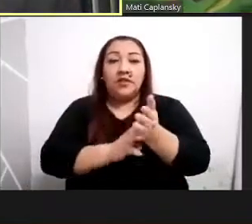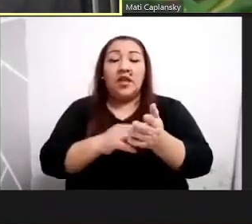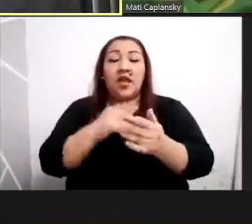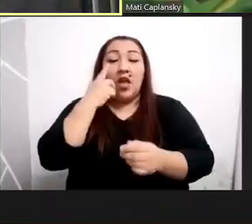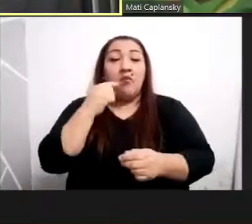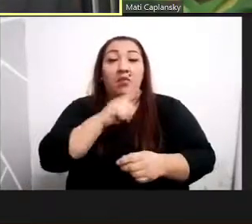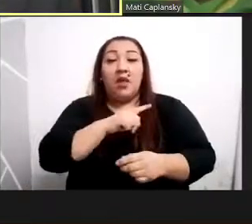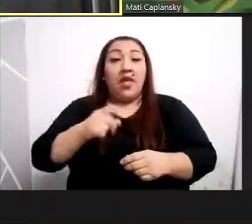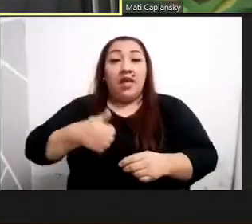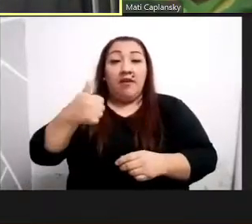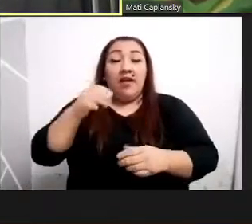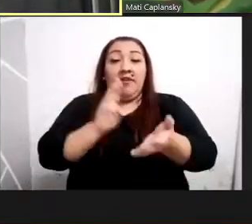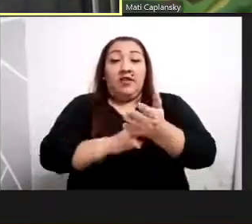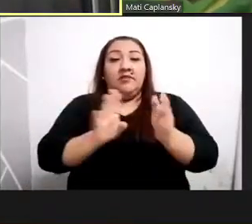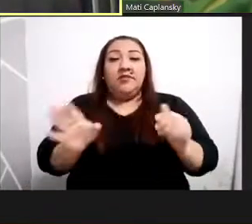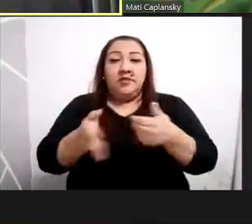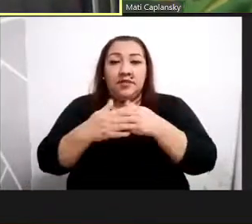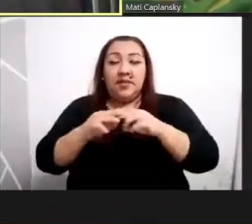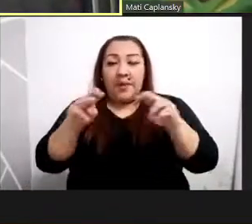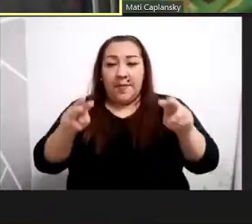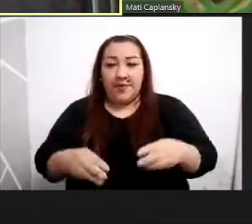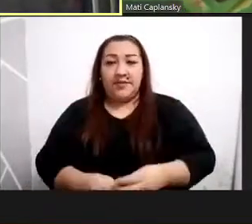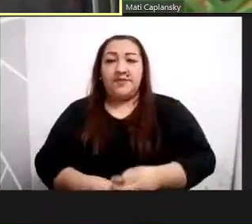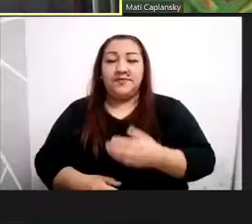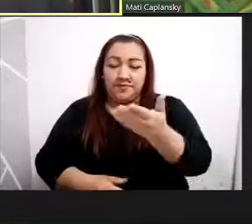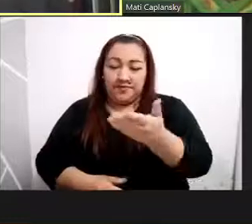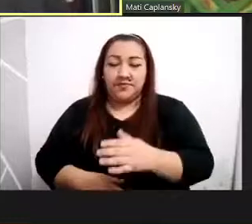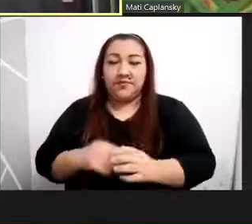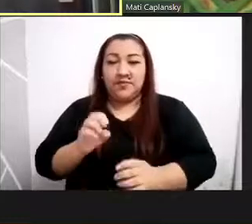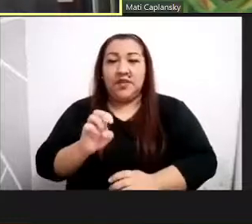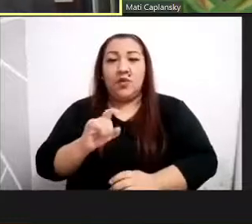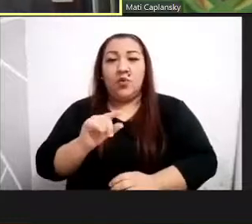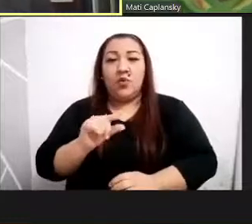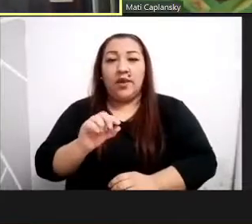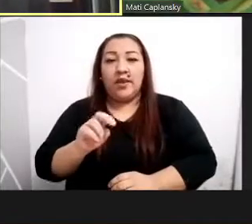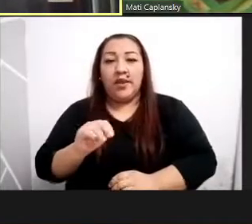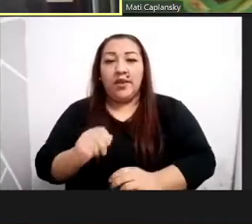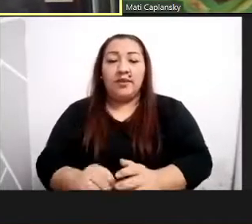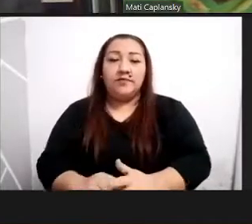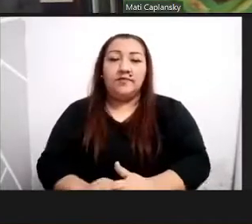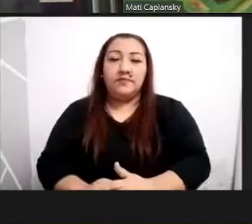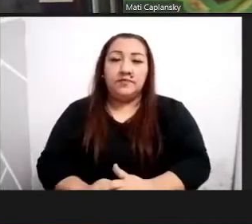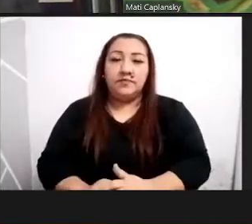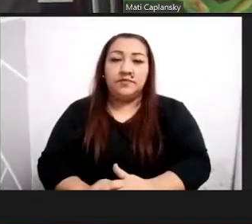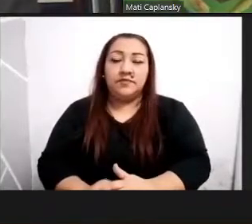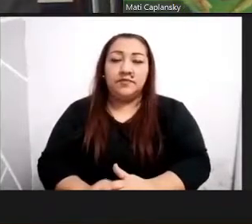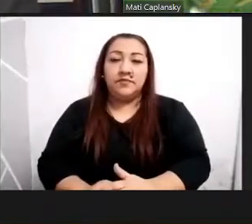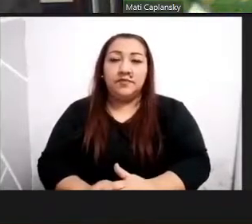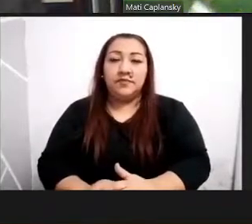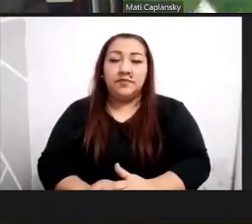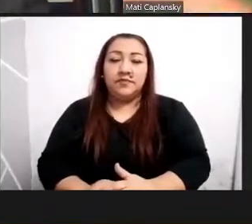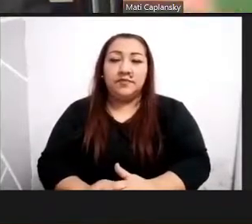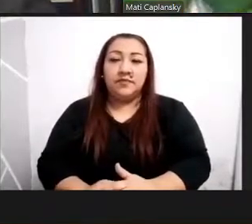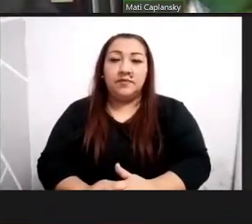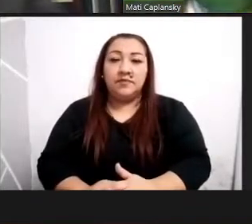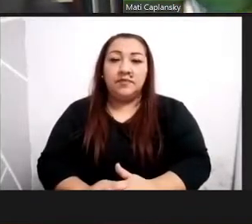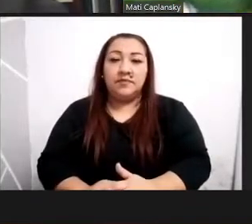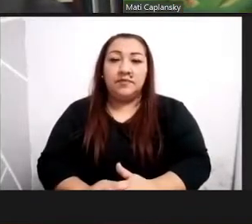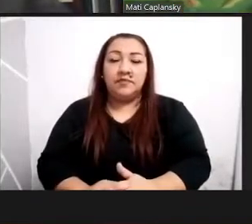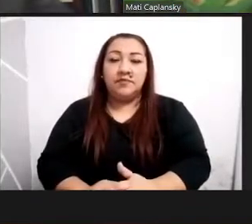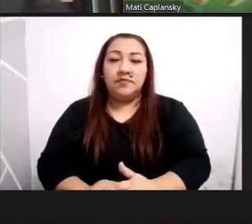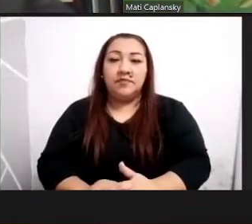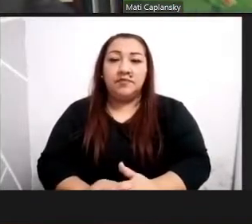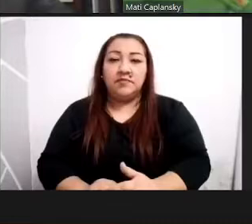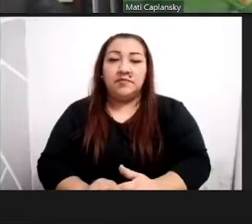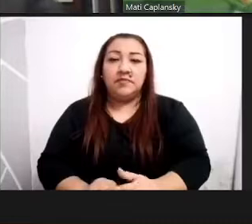Pueblo cerrará esta mesa redonda. Adelante, Eugenia. ¿Qué tal? ¿Cómo están? Muy buenas tardes en Perú,